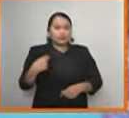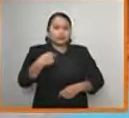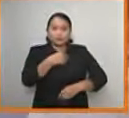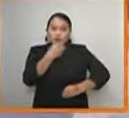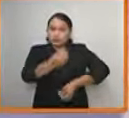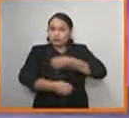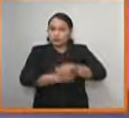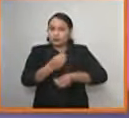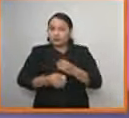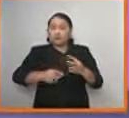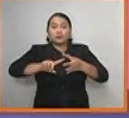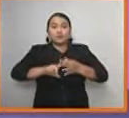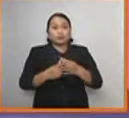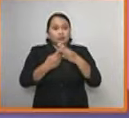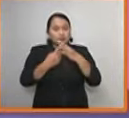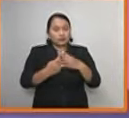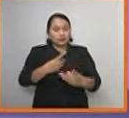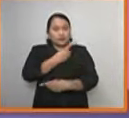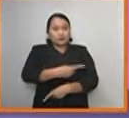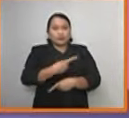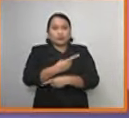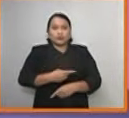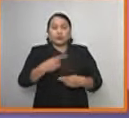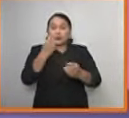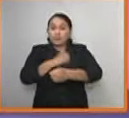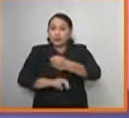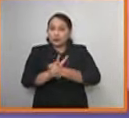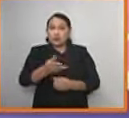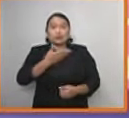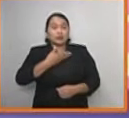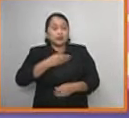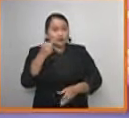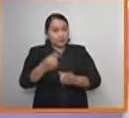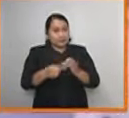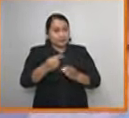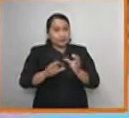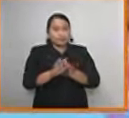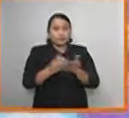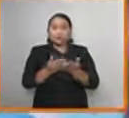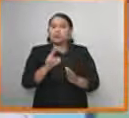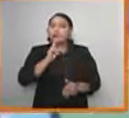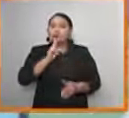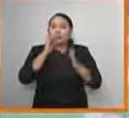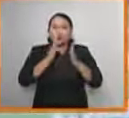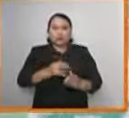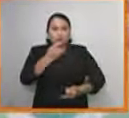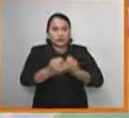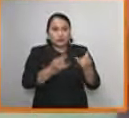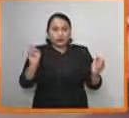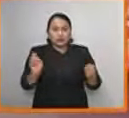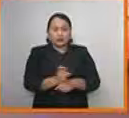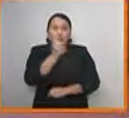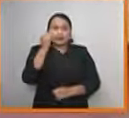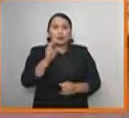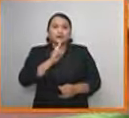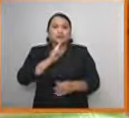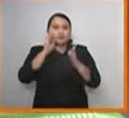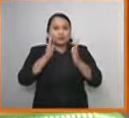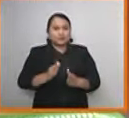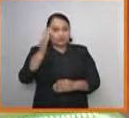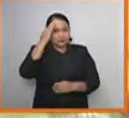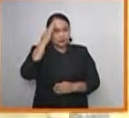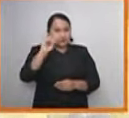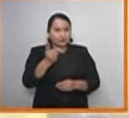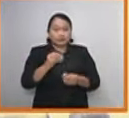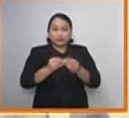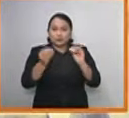Iniciamos la diversión con premiados y te recuerdo que ahora tienes la nueva guía Catracha para que juegues y ganes a lo Catracho. Te deseo mucha suerte, conoceremos nuestro primer